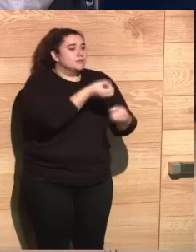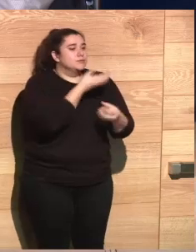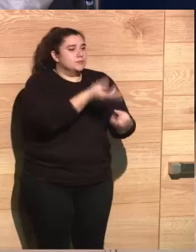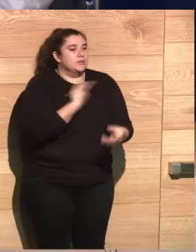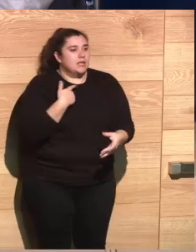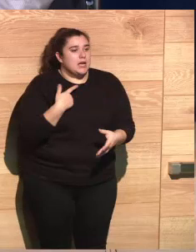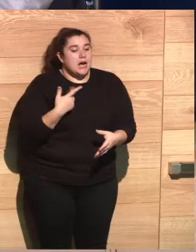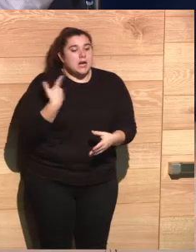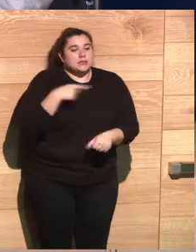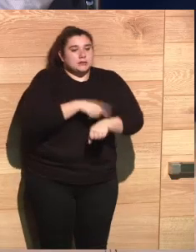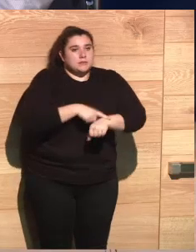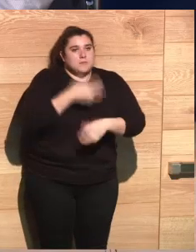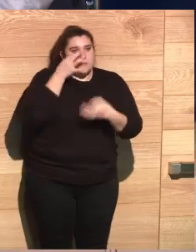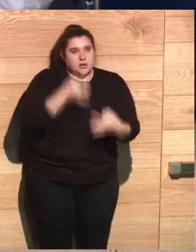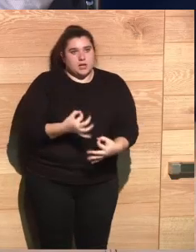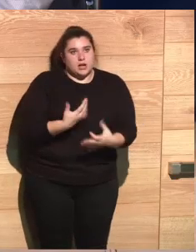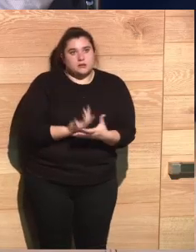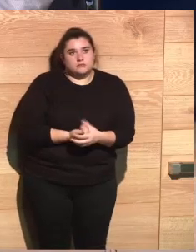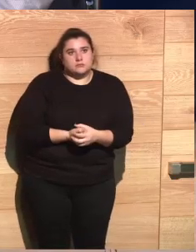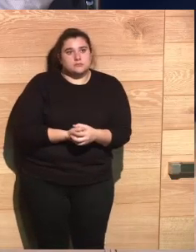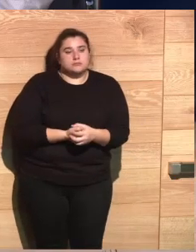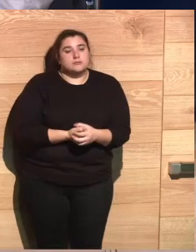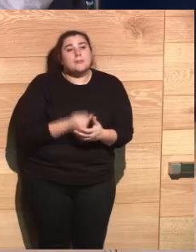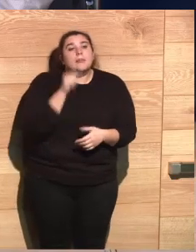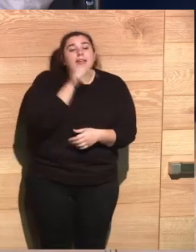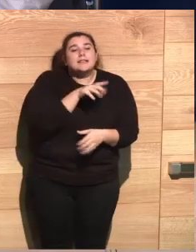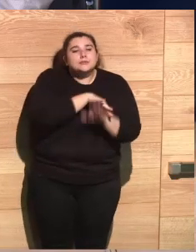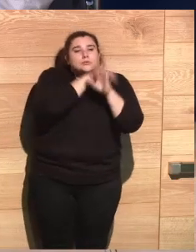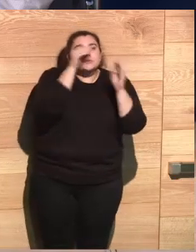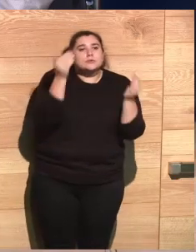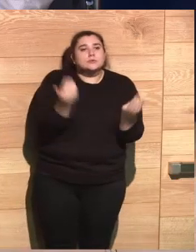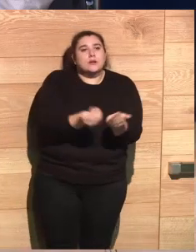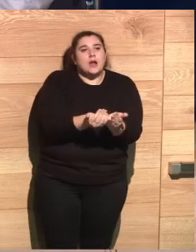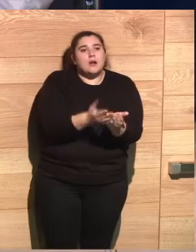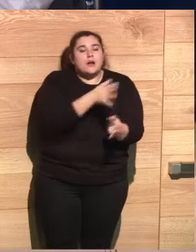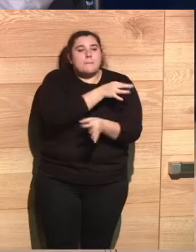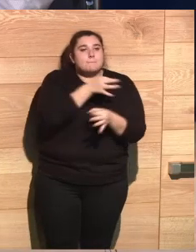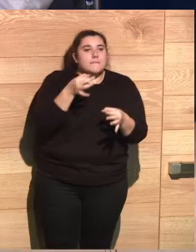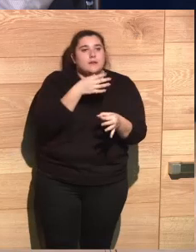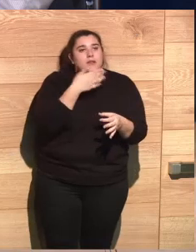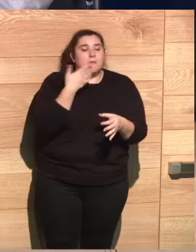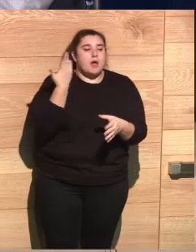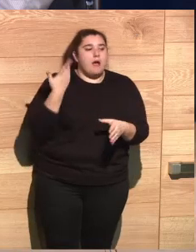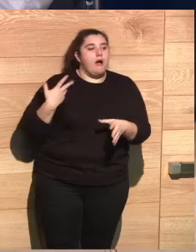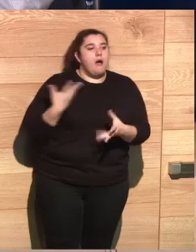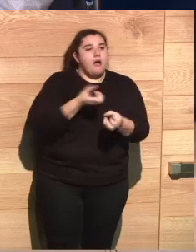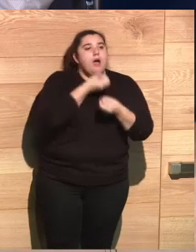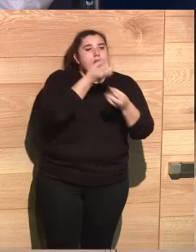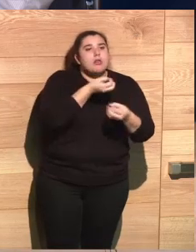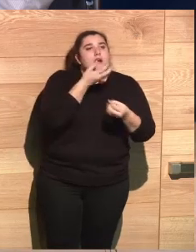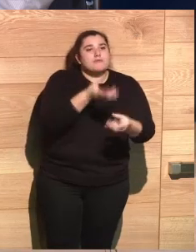constantemente. Entonces, para mí, ese es el universo perfecto de captura de datos, ¿no? O sea, un universo en el